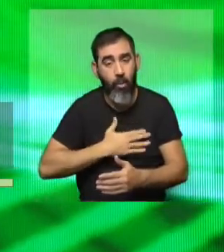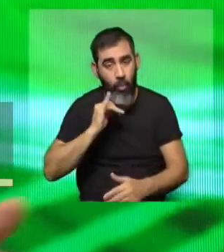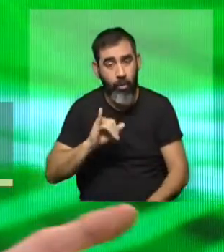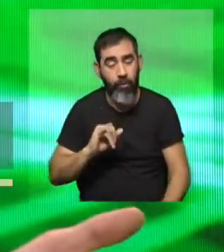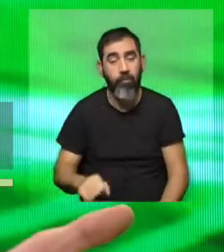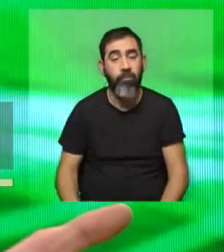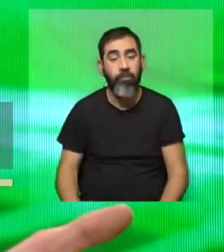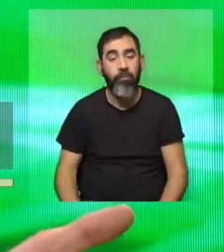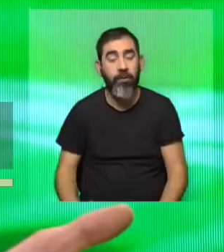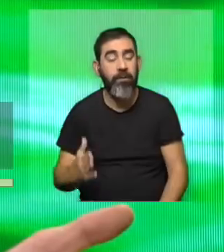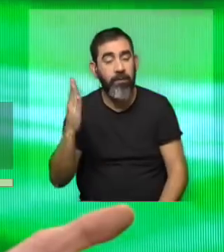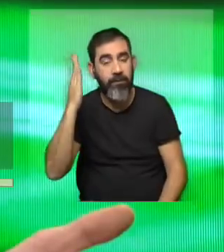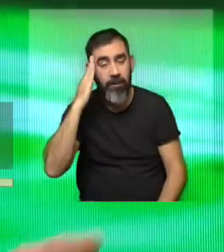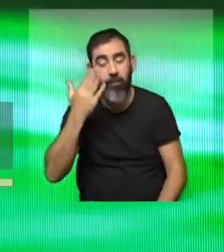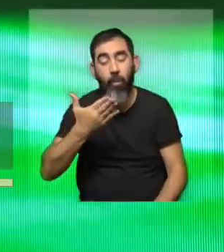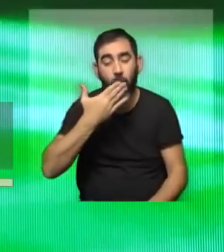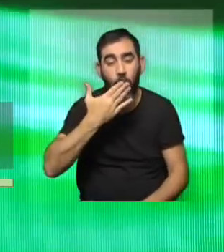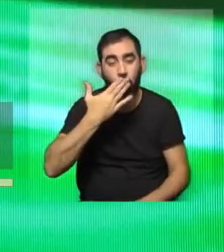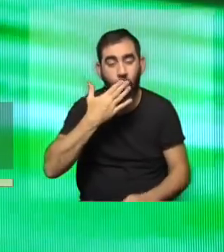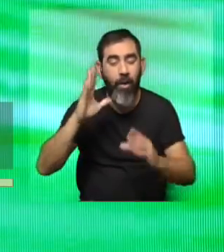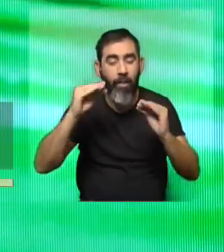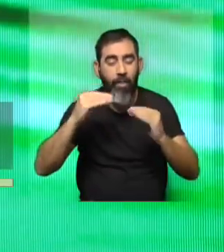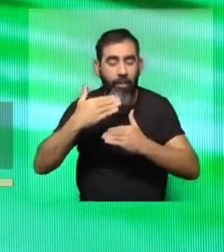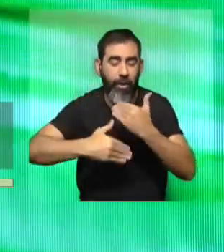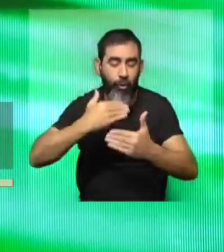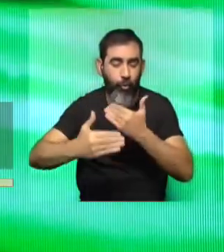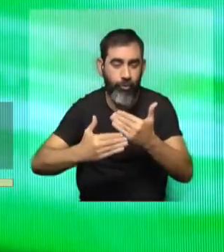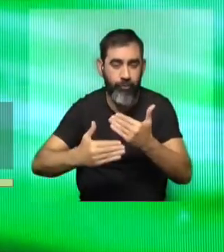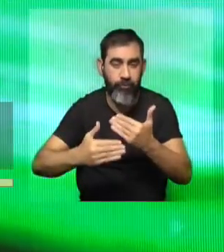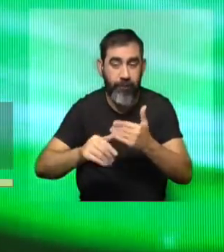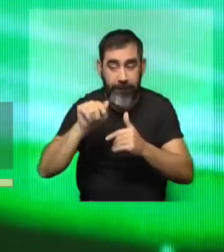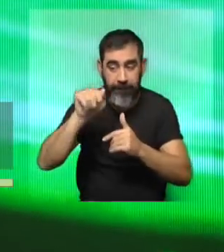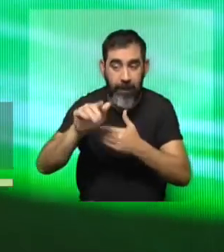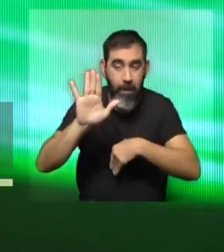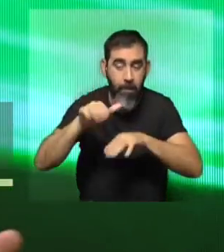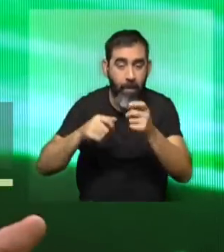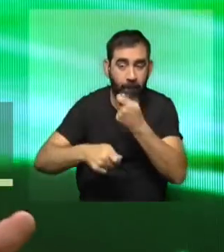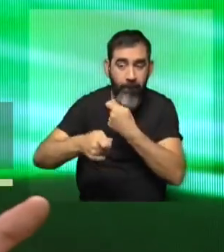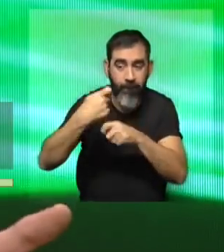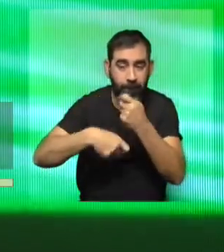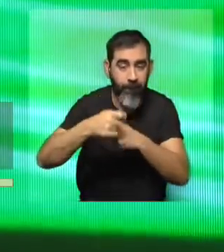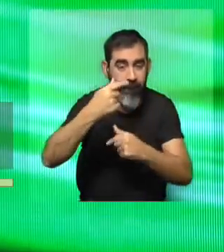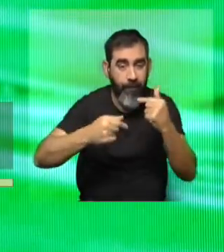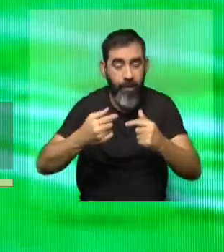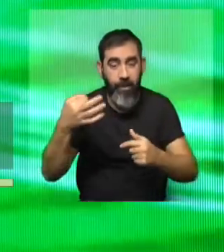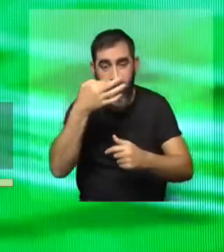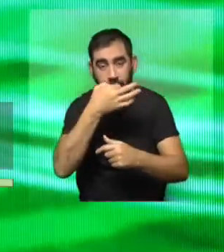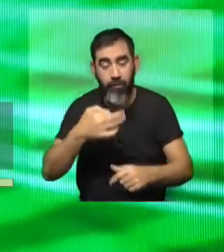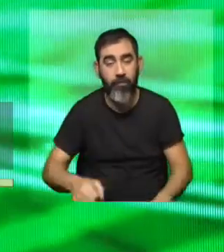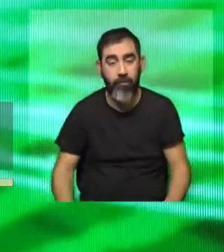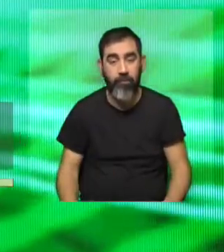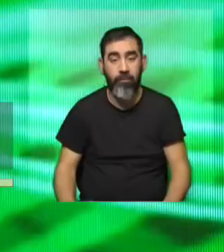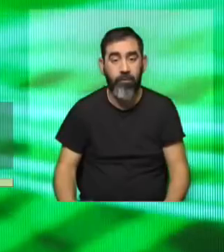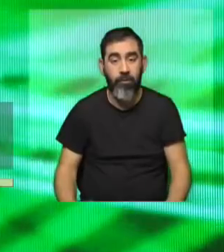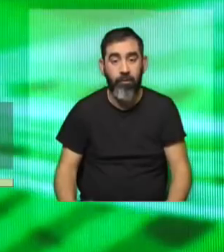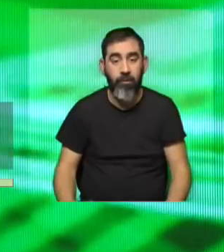todos sabemos que la boca se se mueve de noche y es cuando cuando más movimiento hay entonces me parece una